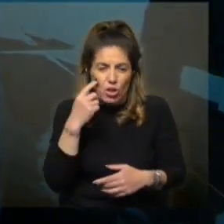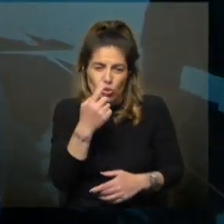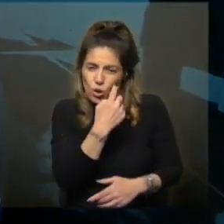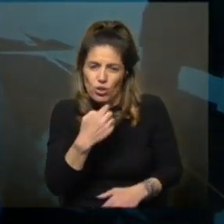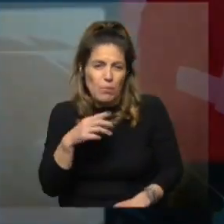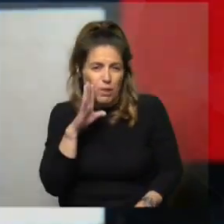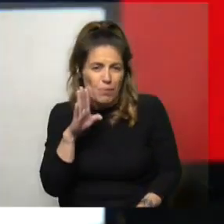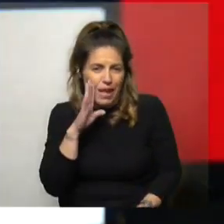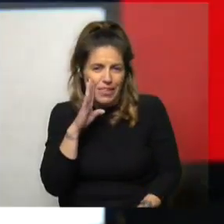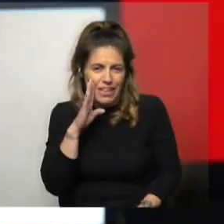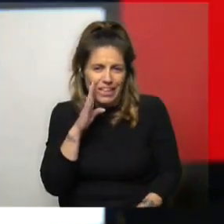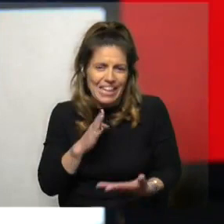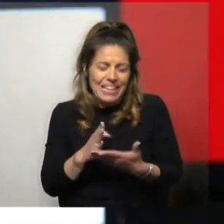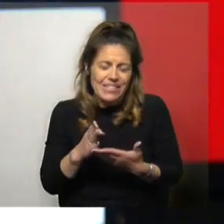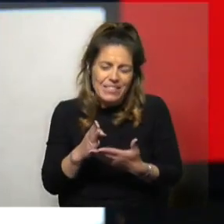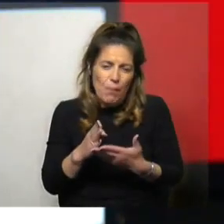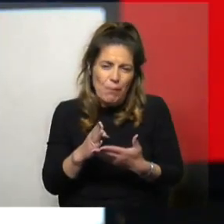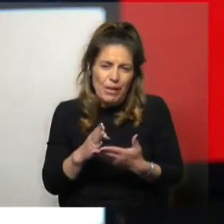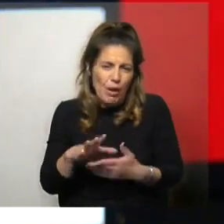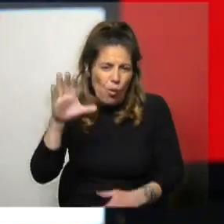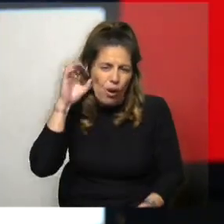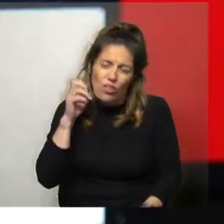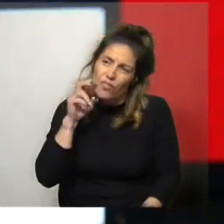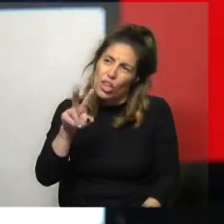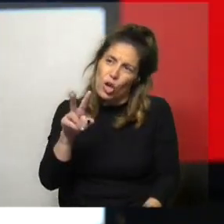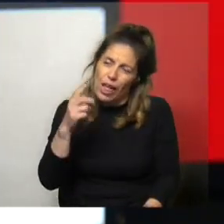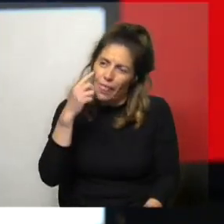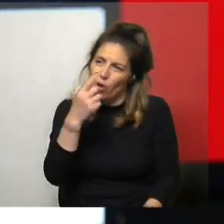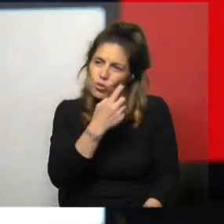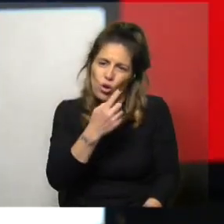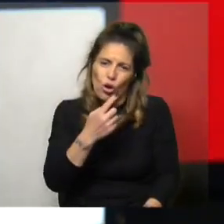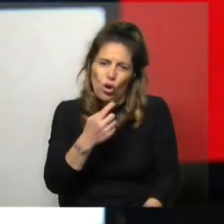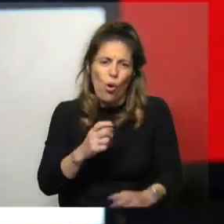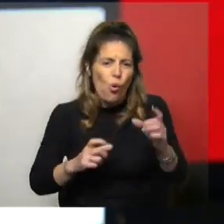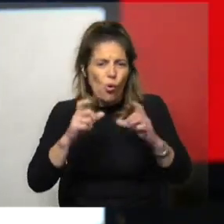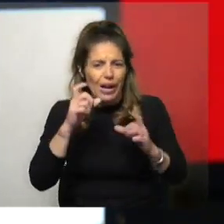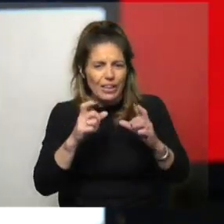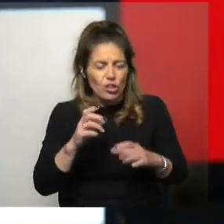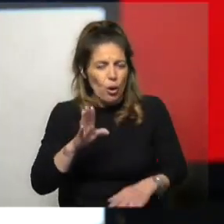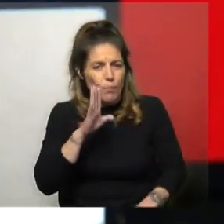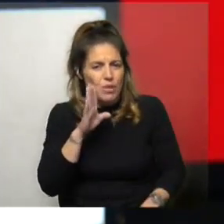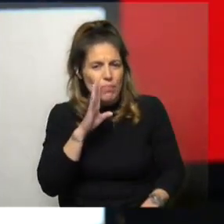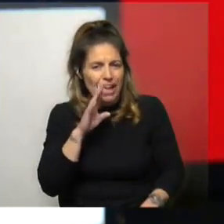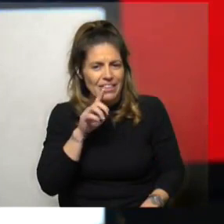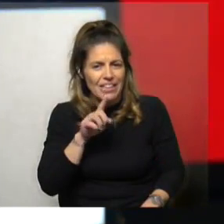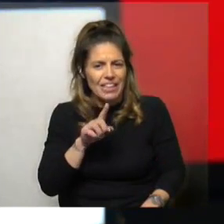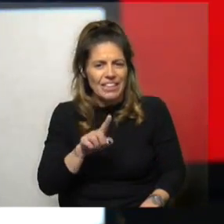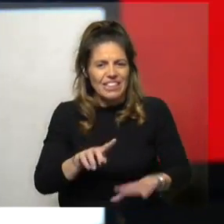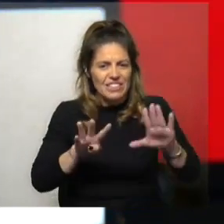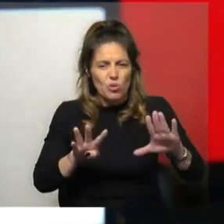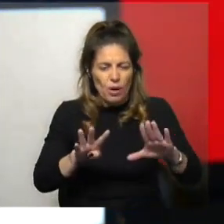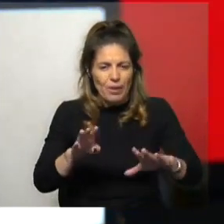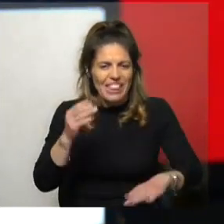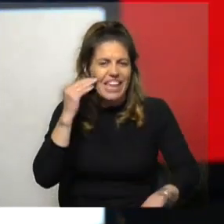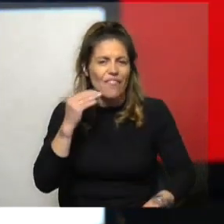que la tengo bien presente viendo la de abajo este con un gesto mi madre una canaria de 19 de abril allá de rocho una